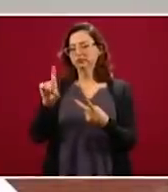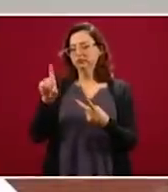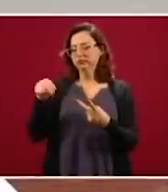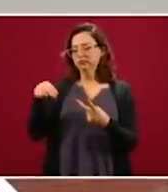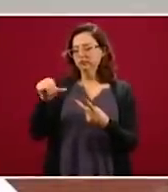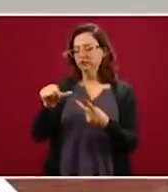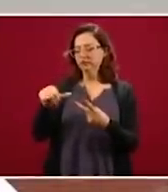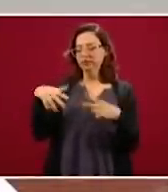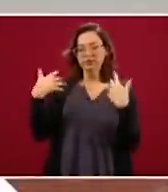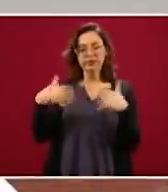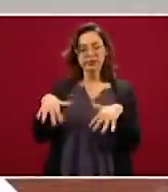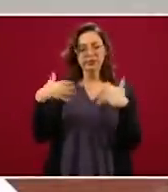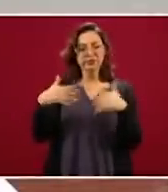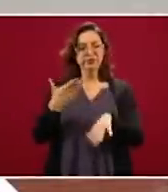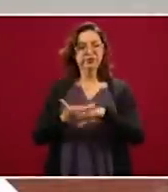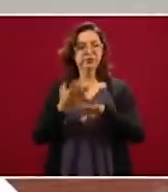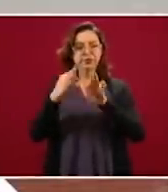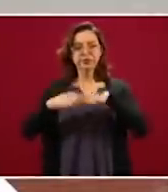Nacional. ¿Sí?